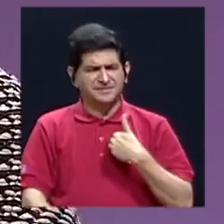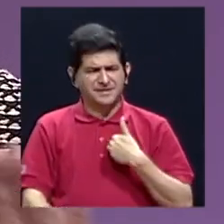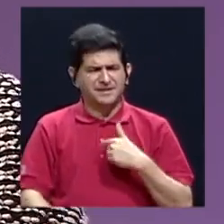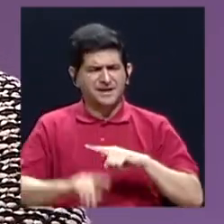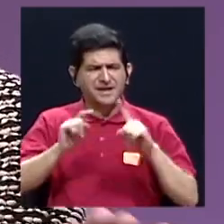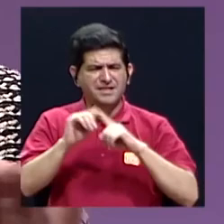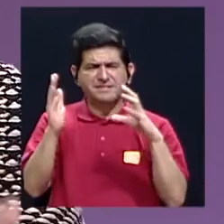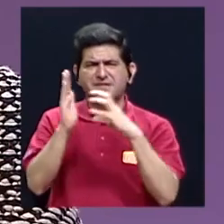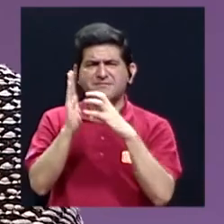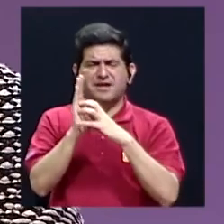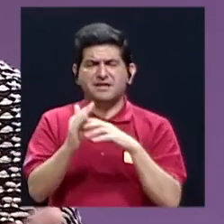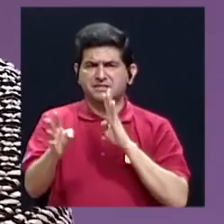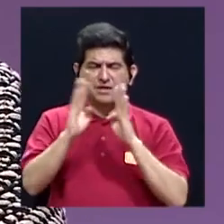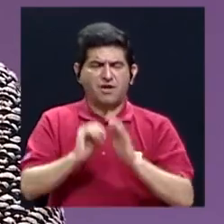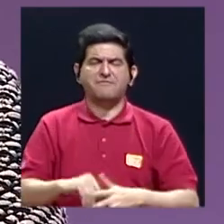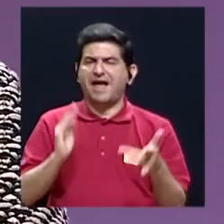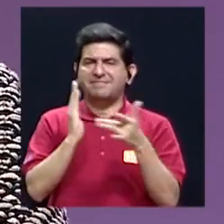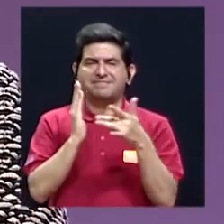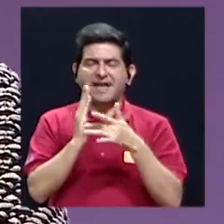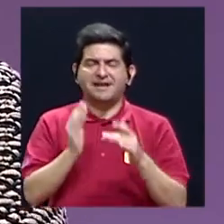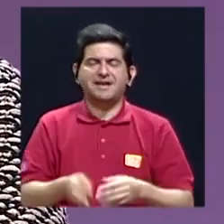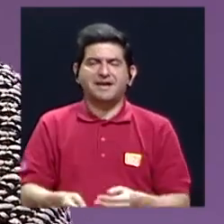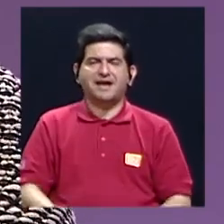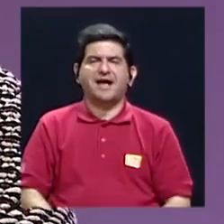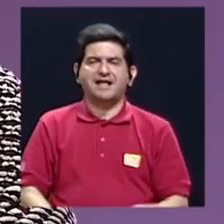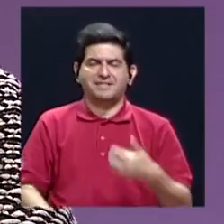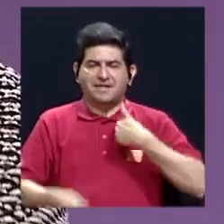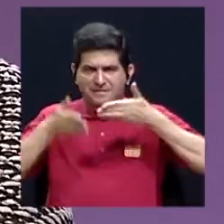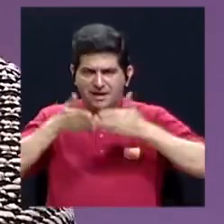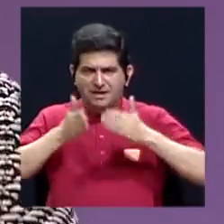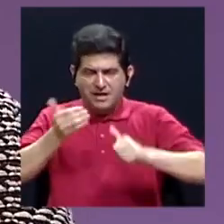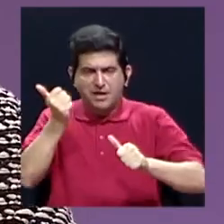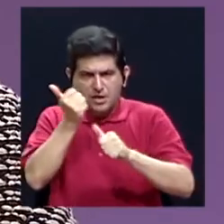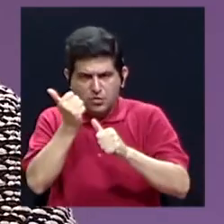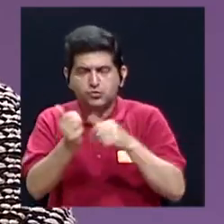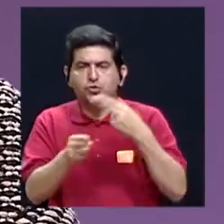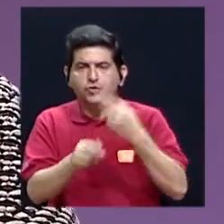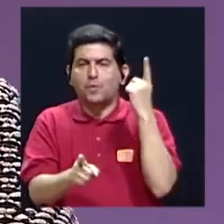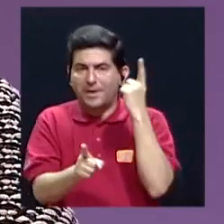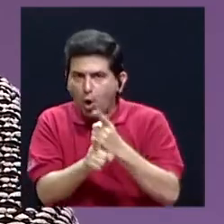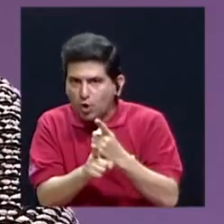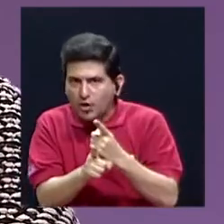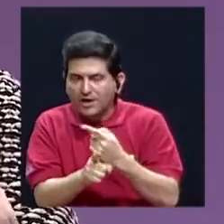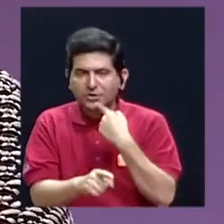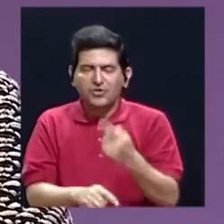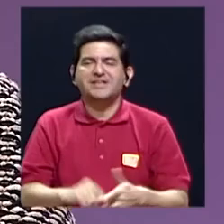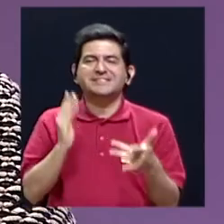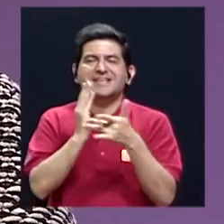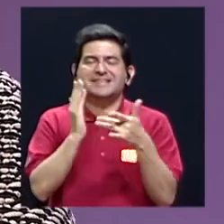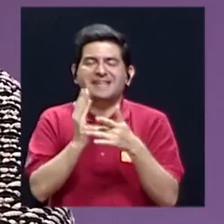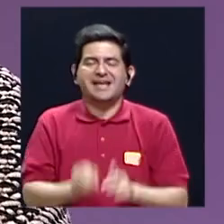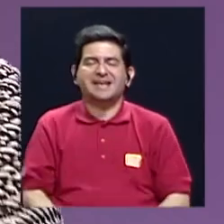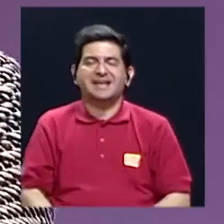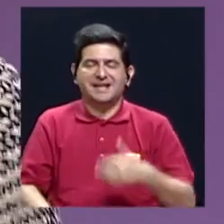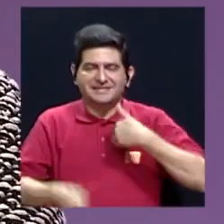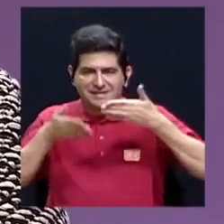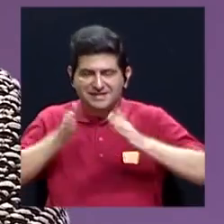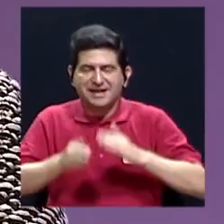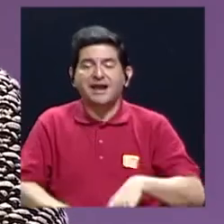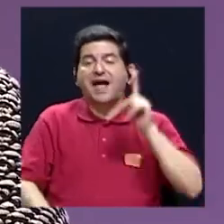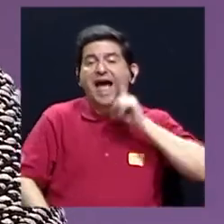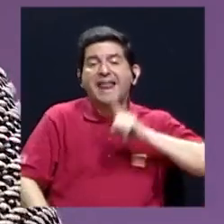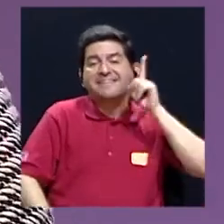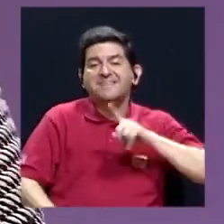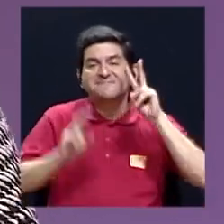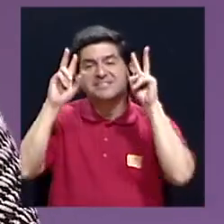algunos artículos, en lugar de hablar de técnicas de reproducción asistida, que es el nombre correcto, hablan de técnicas de reproducción